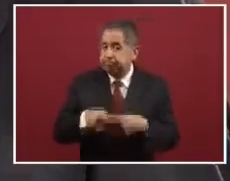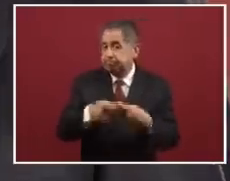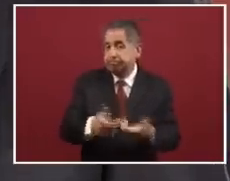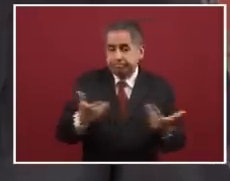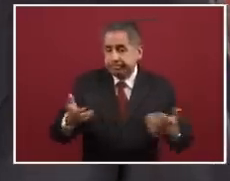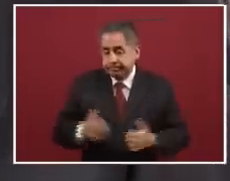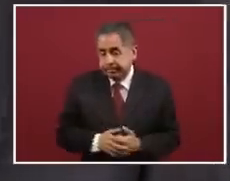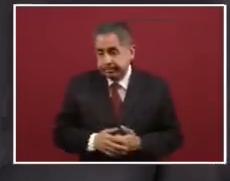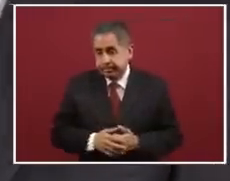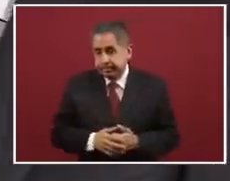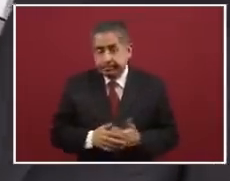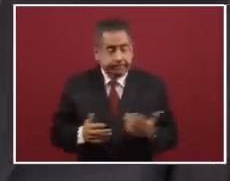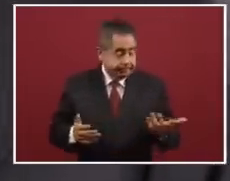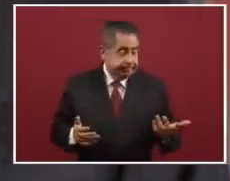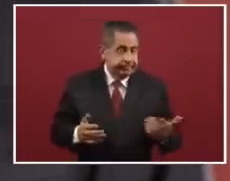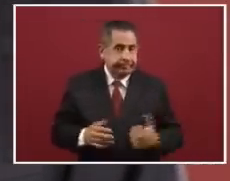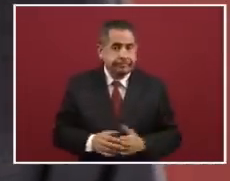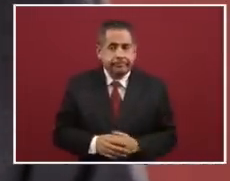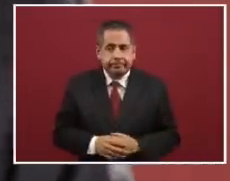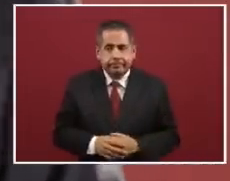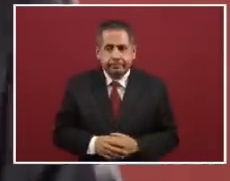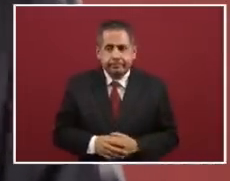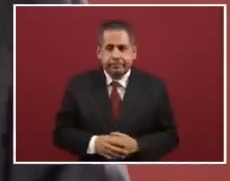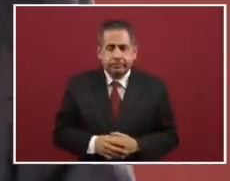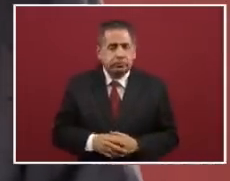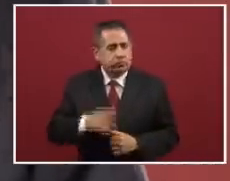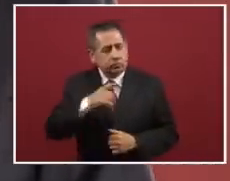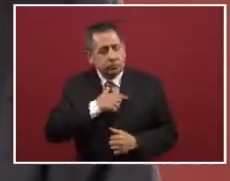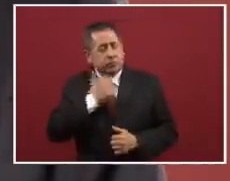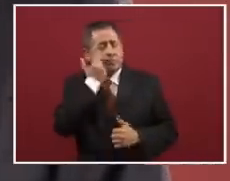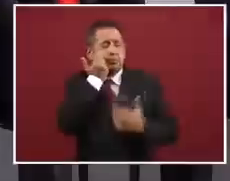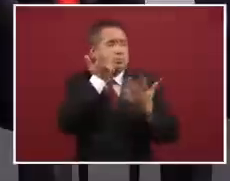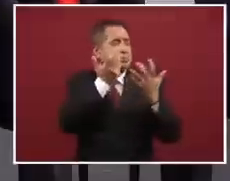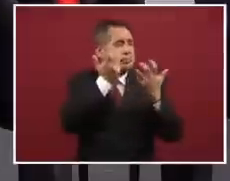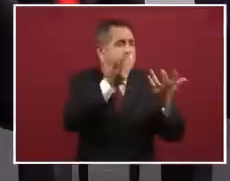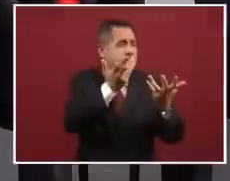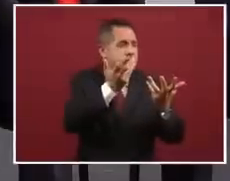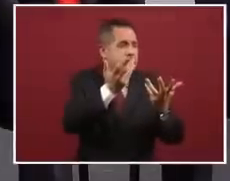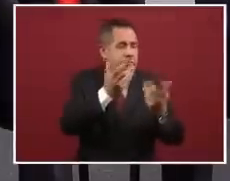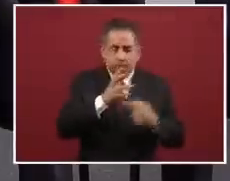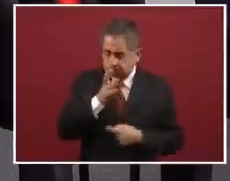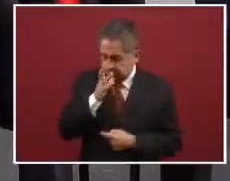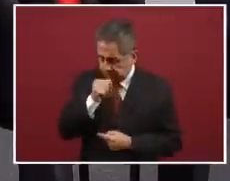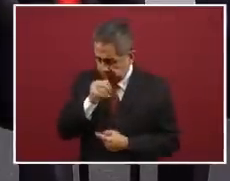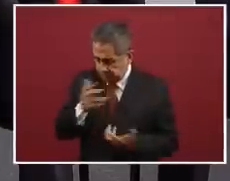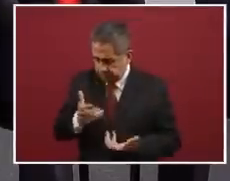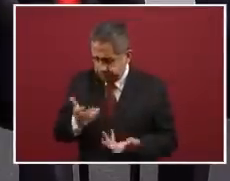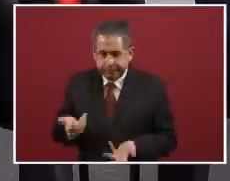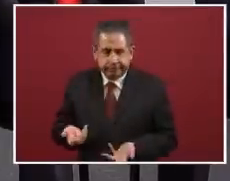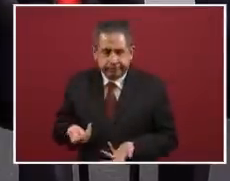Una cosa es lo deseable y otra cosa es lo posible.